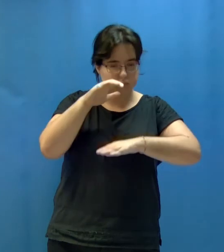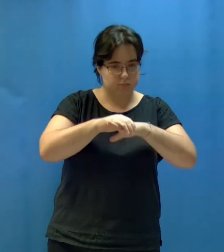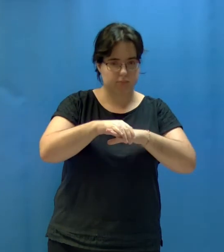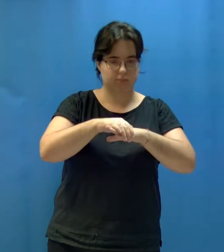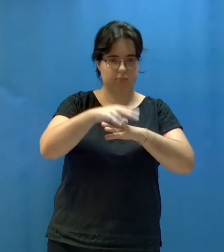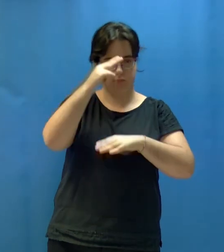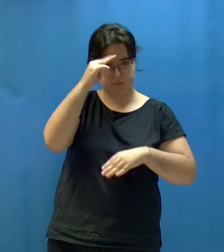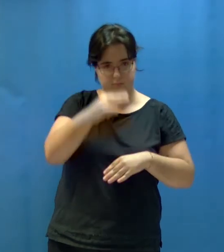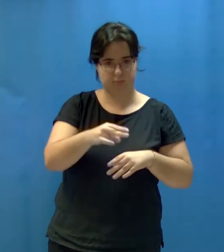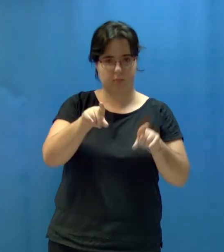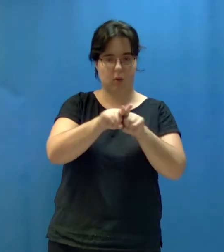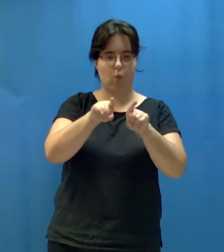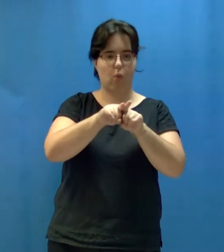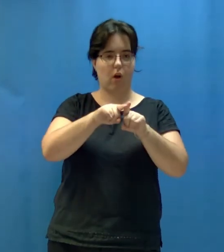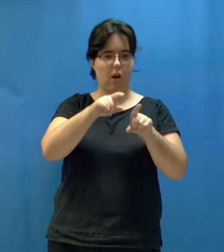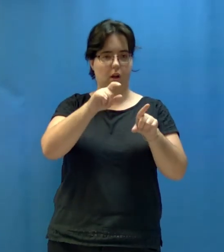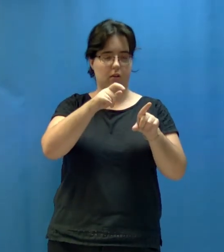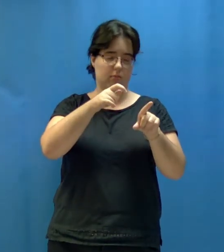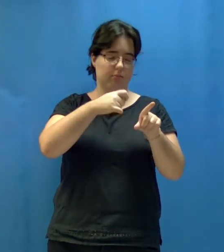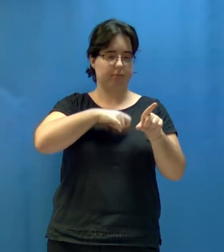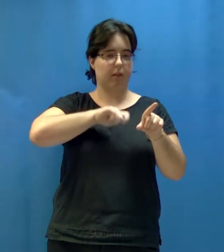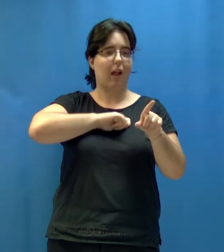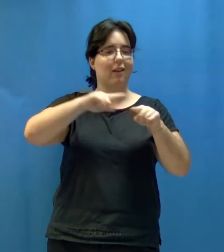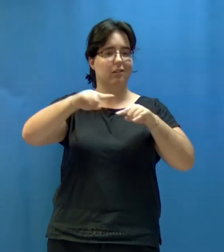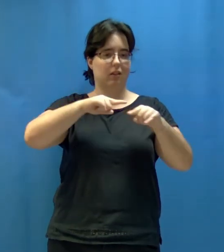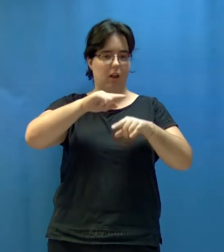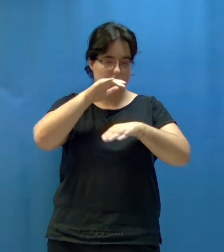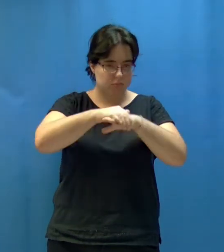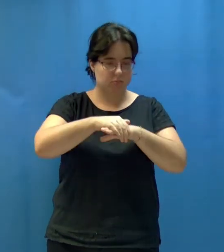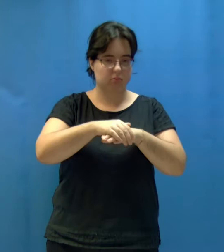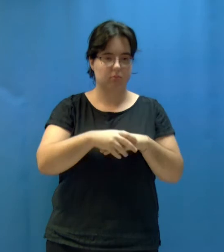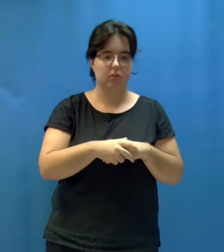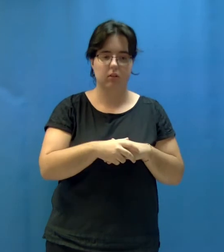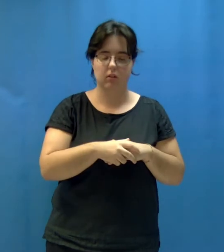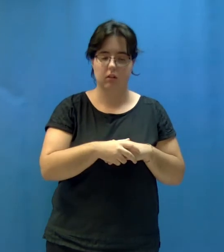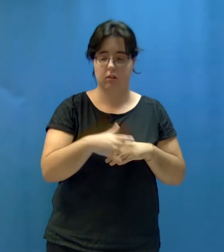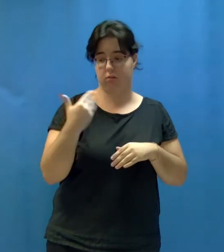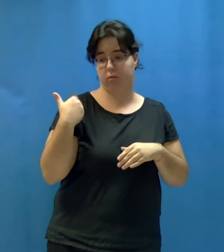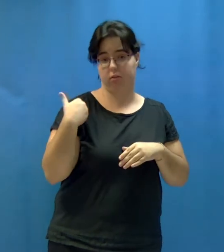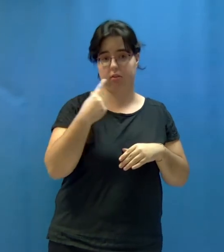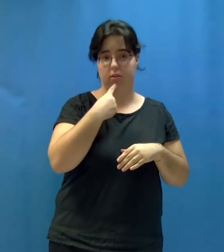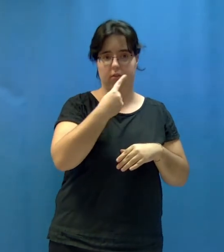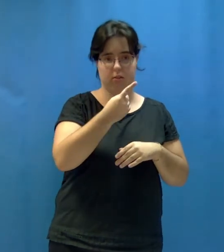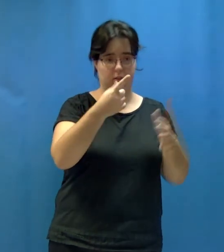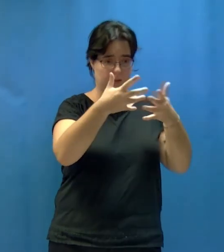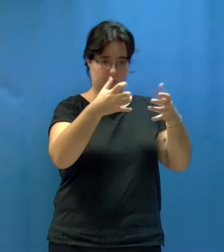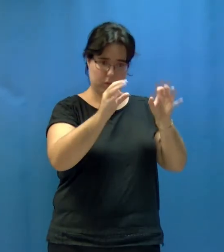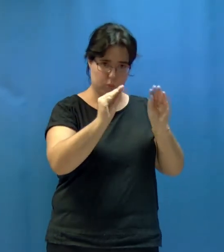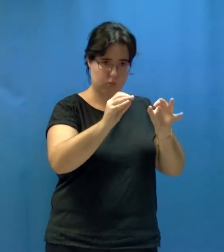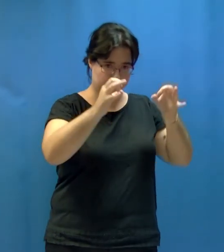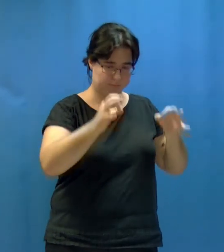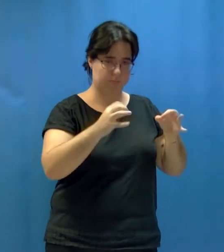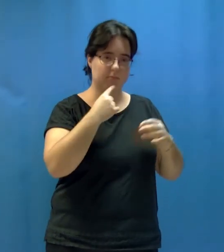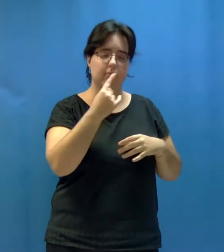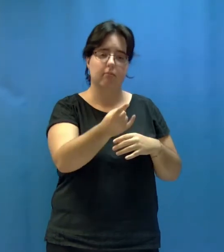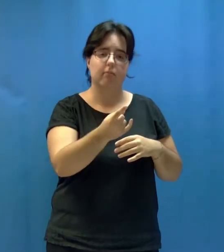como el Estatuto de Autonomía. Y sin embargo, en Zaragoza, fa unos días, diu, textualmente, diu,